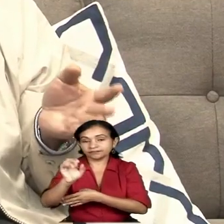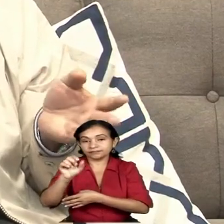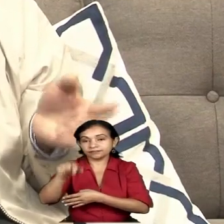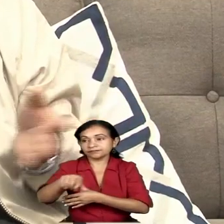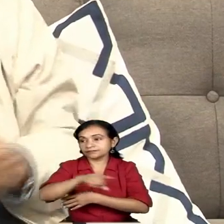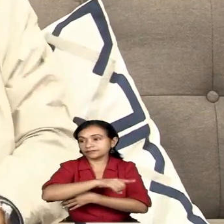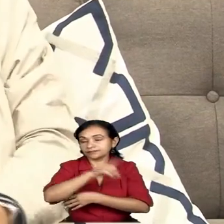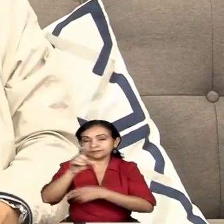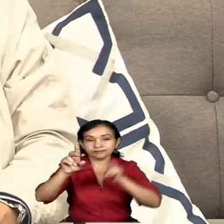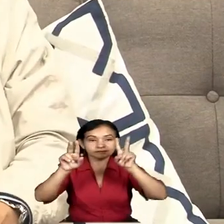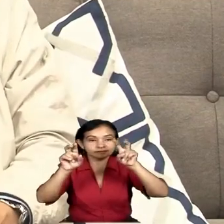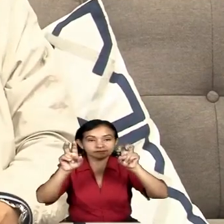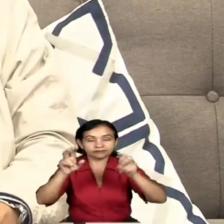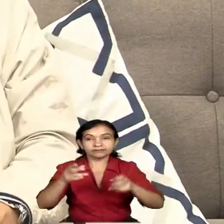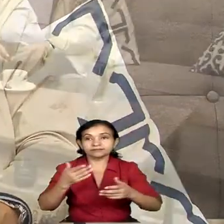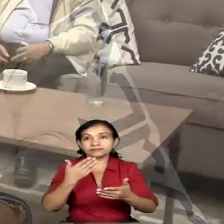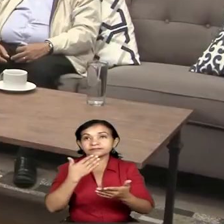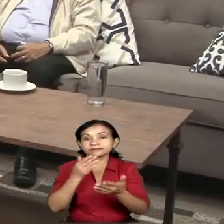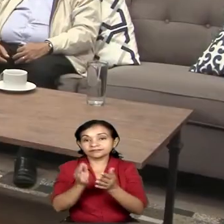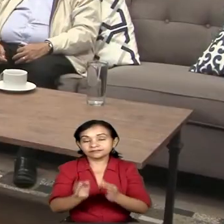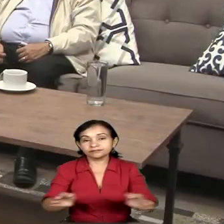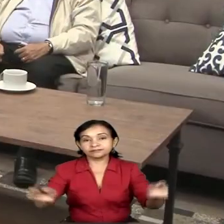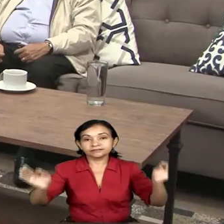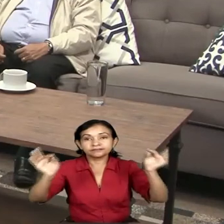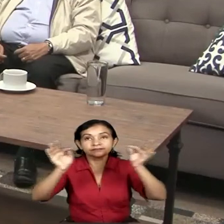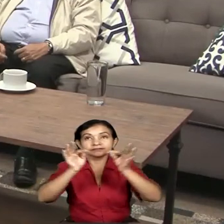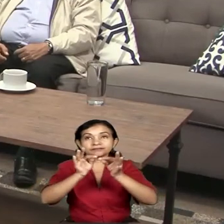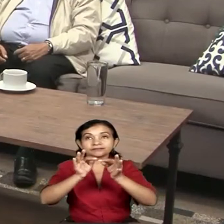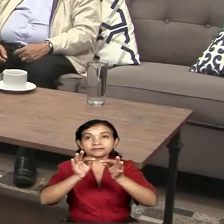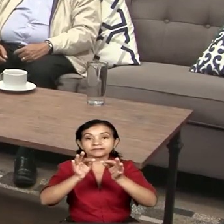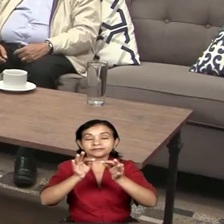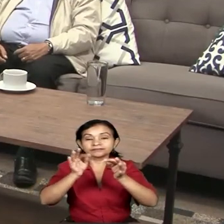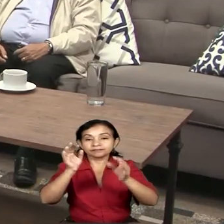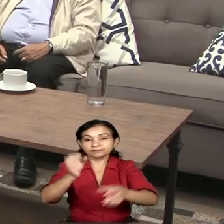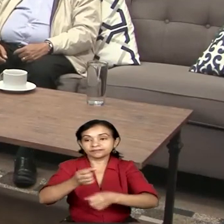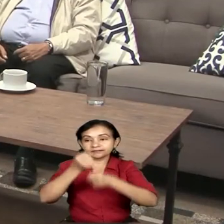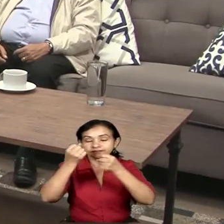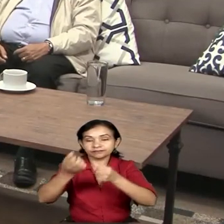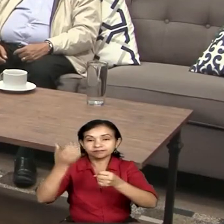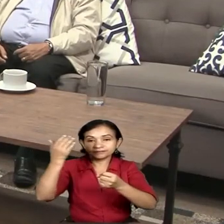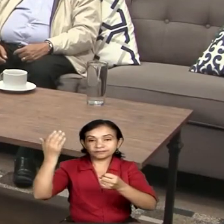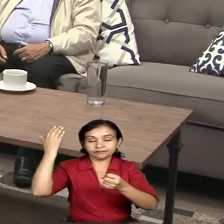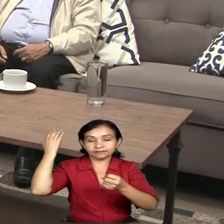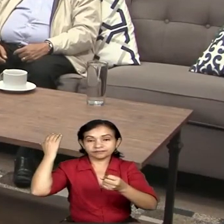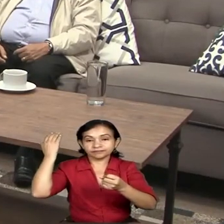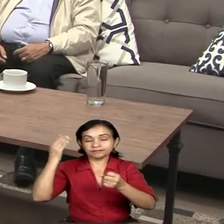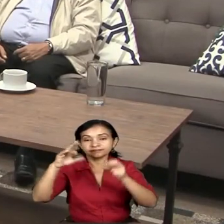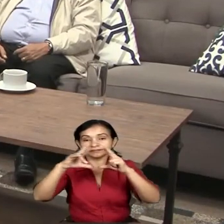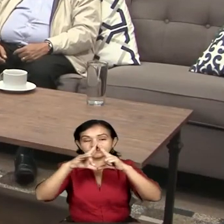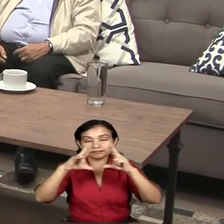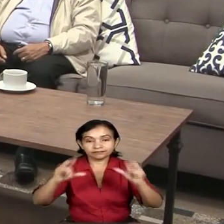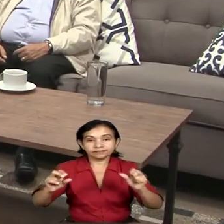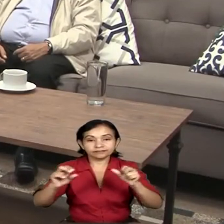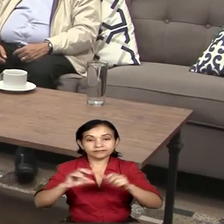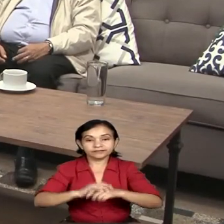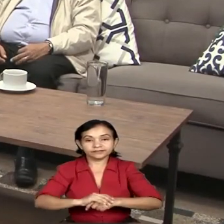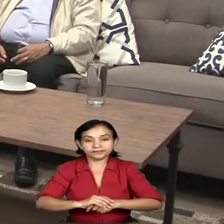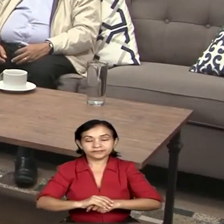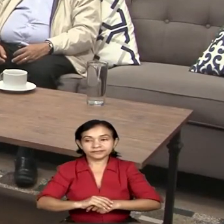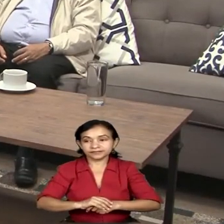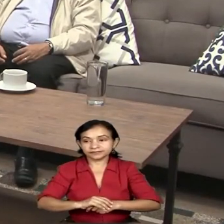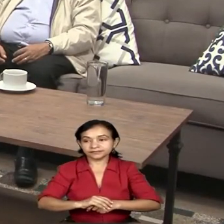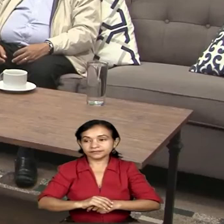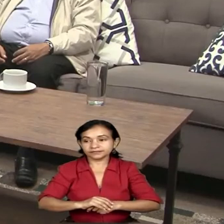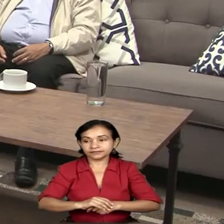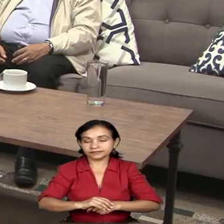este contexto. Muy importante todo este proceso, que es un rescate de nuestra historia, un encuentro de la historia de Nicaragua. Un encuentro de